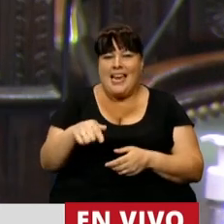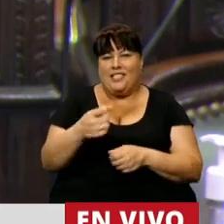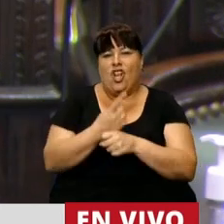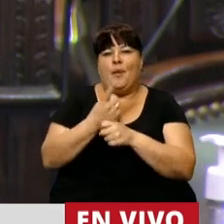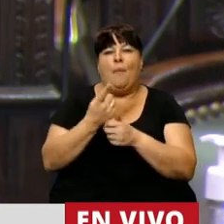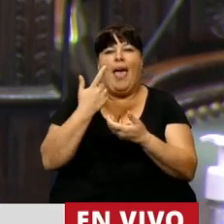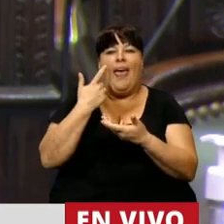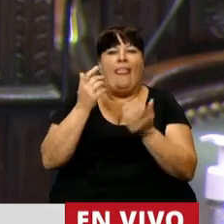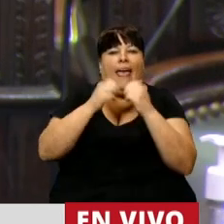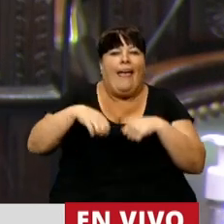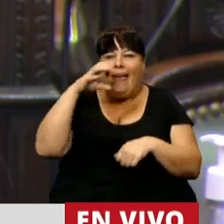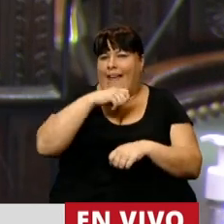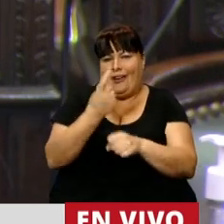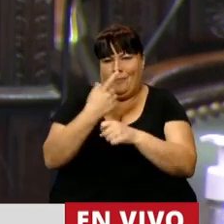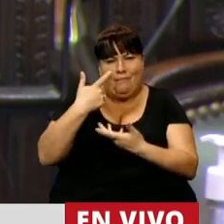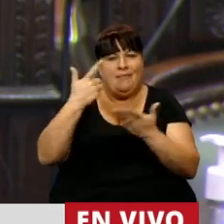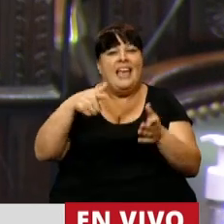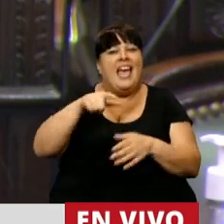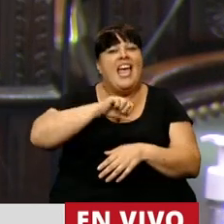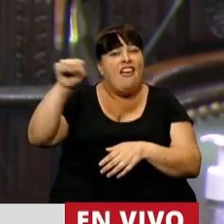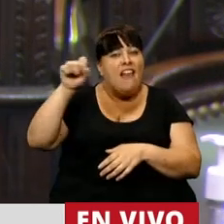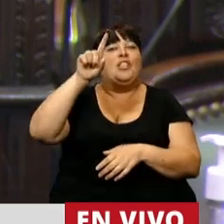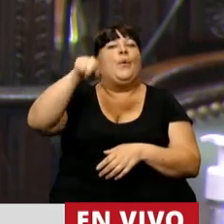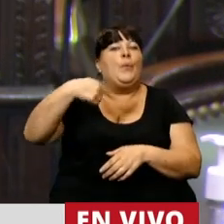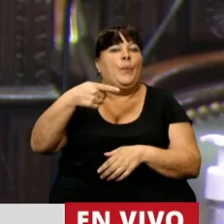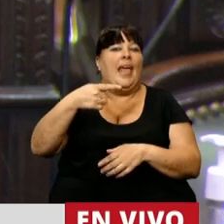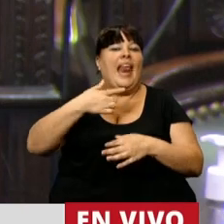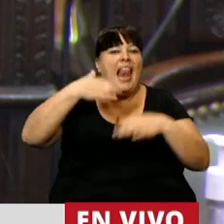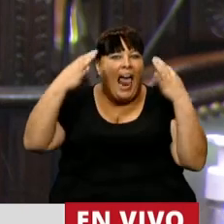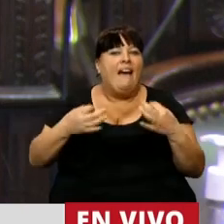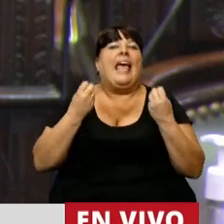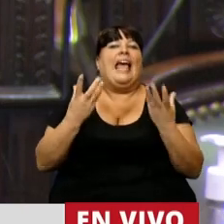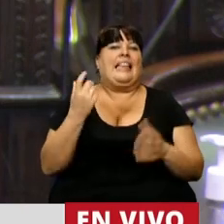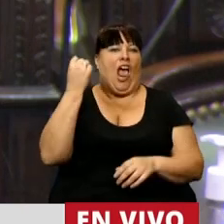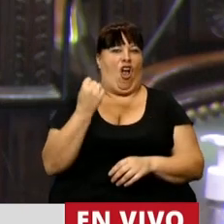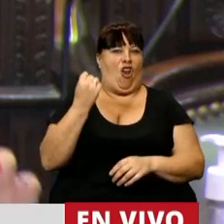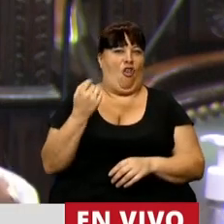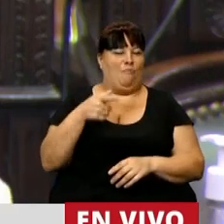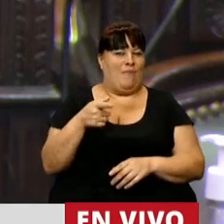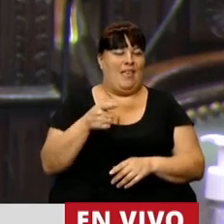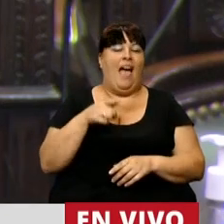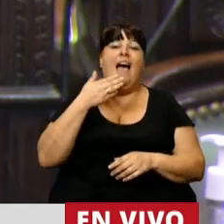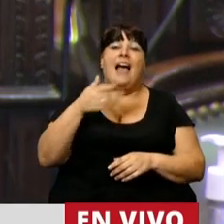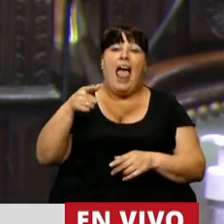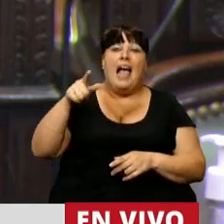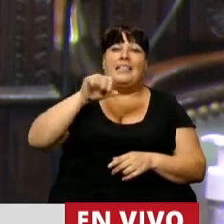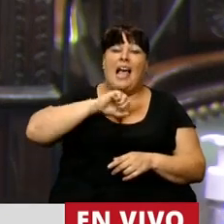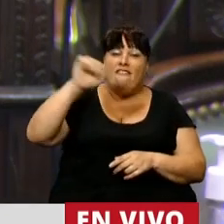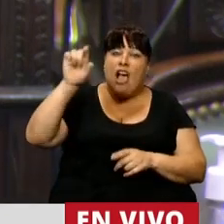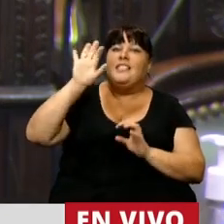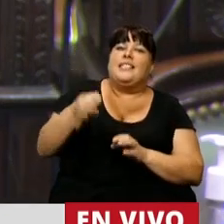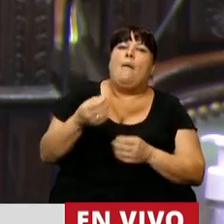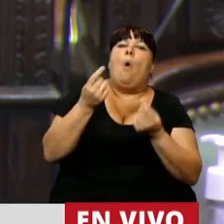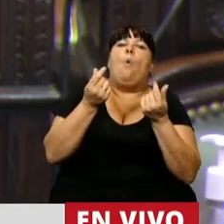puede esconder. Y la inflación es la que nos marca la capacidad real de la economía, es lo que nos marca